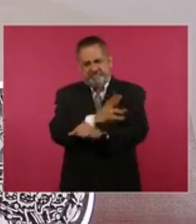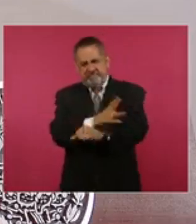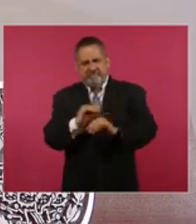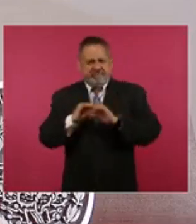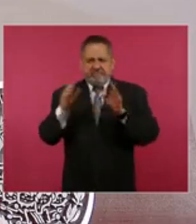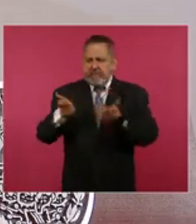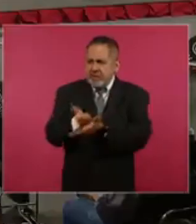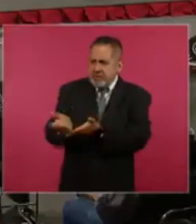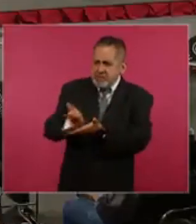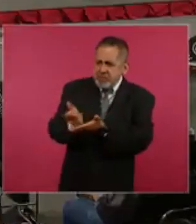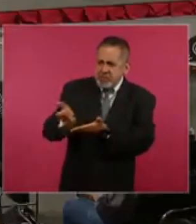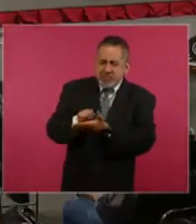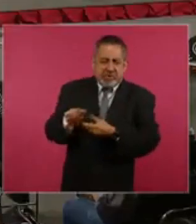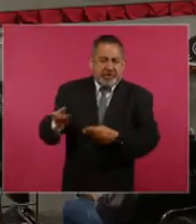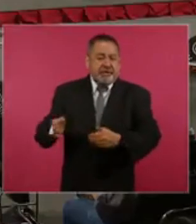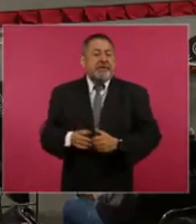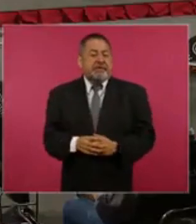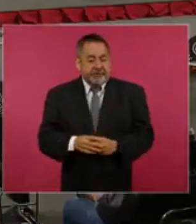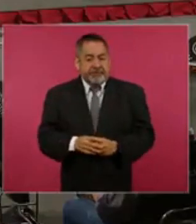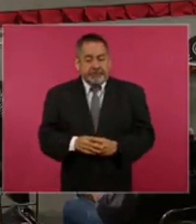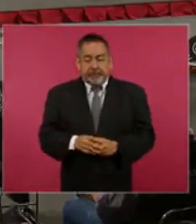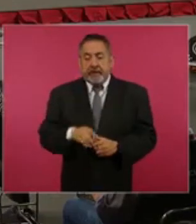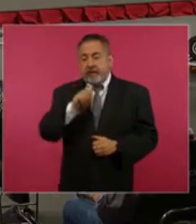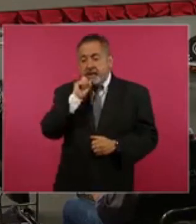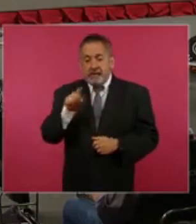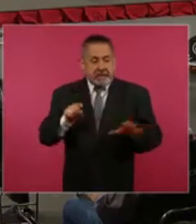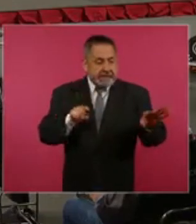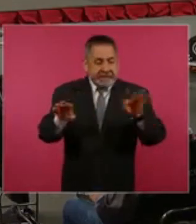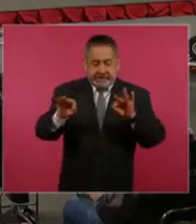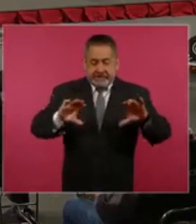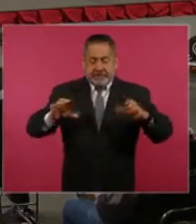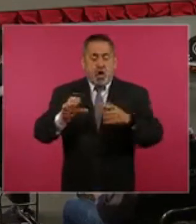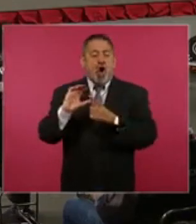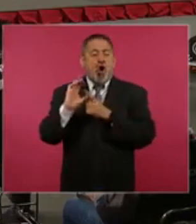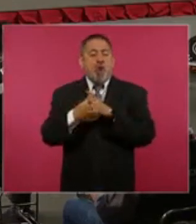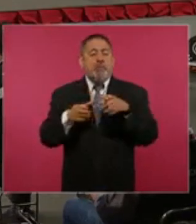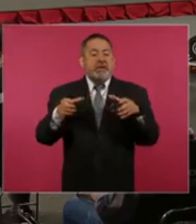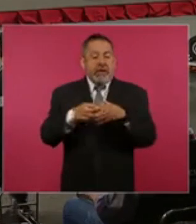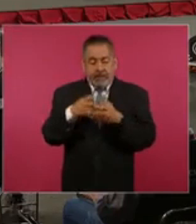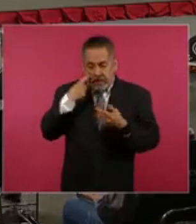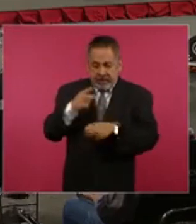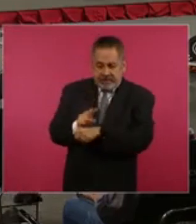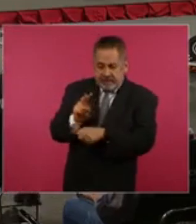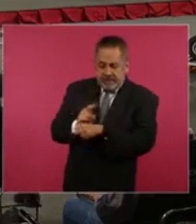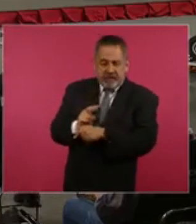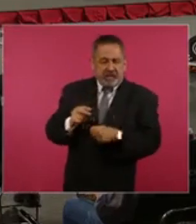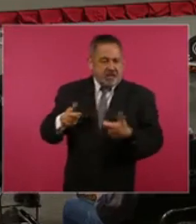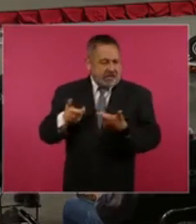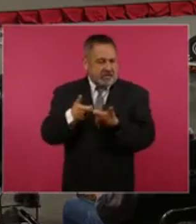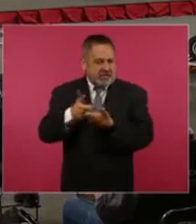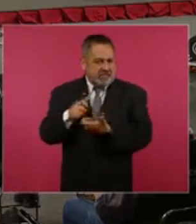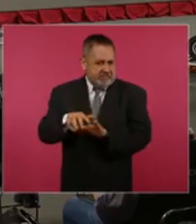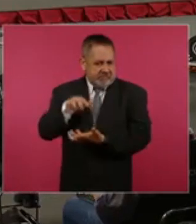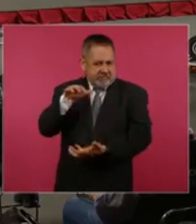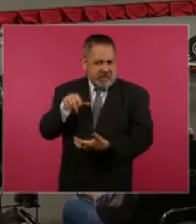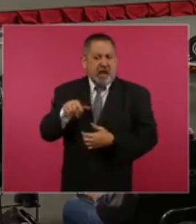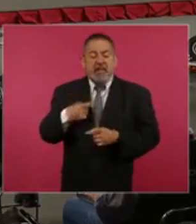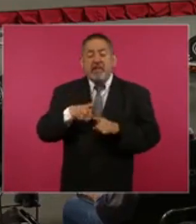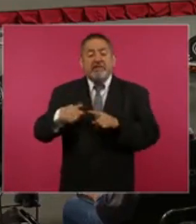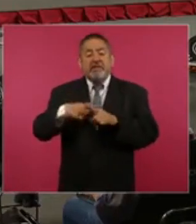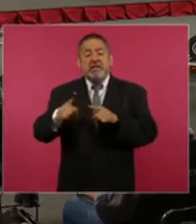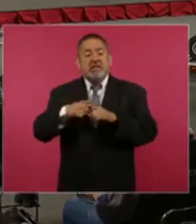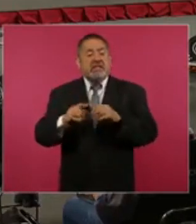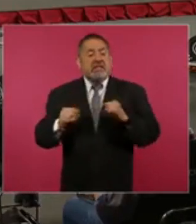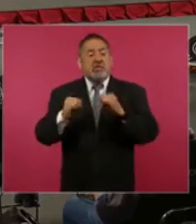recursos. Se instalará un comité técnico del fondo conformado por diversas instituciones y